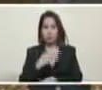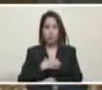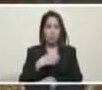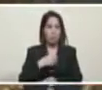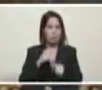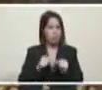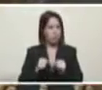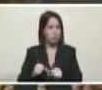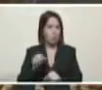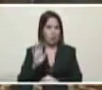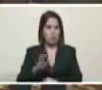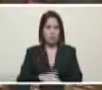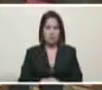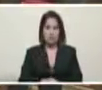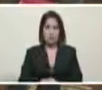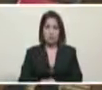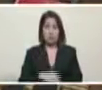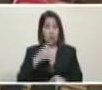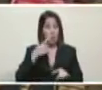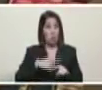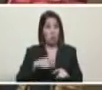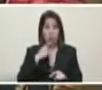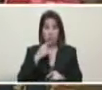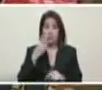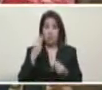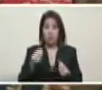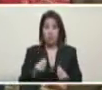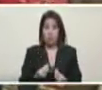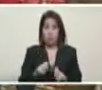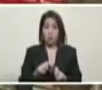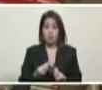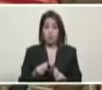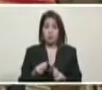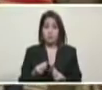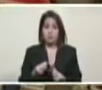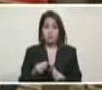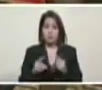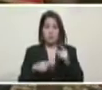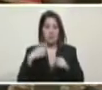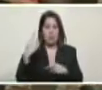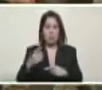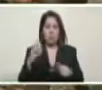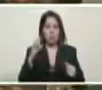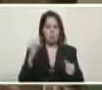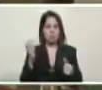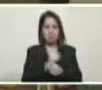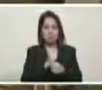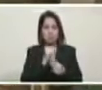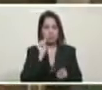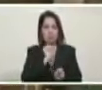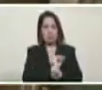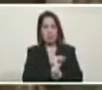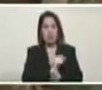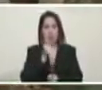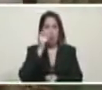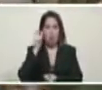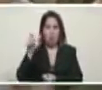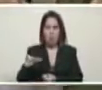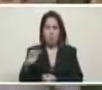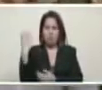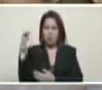terrorista. Refería además que este ataque se perpetró luego de la captura del colombiano Luis Felipe Ortega